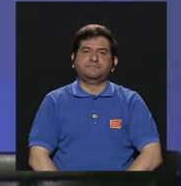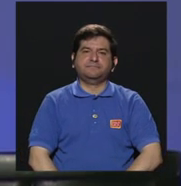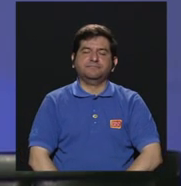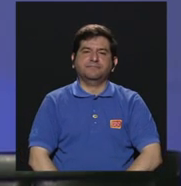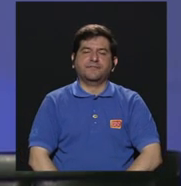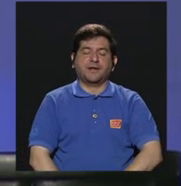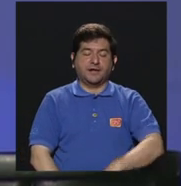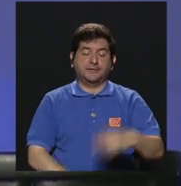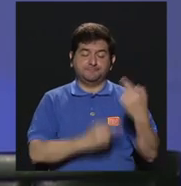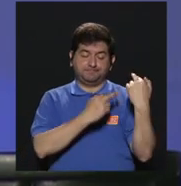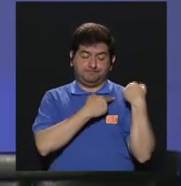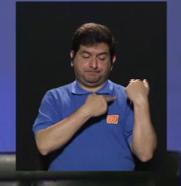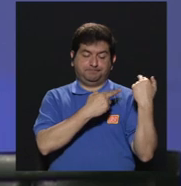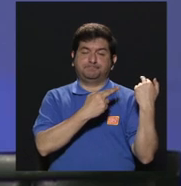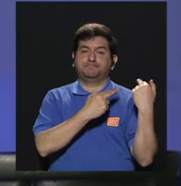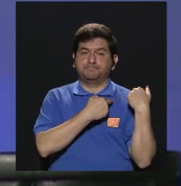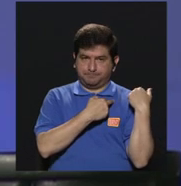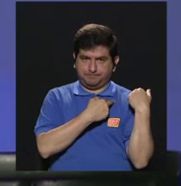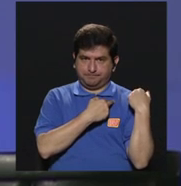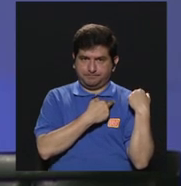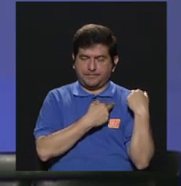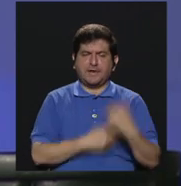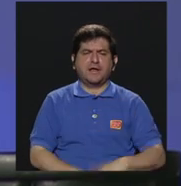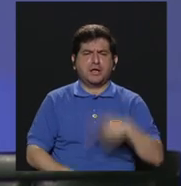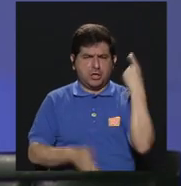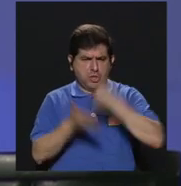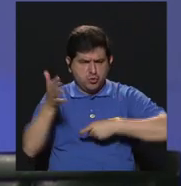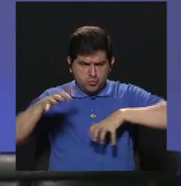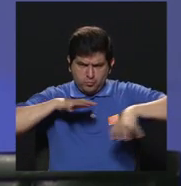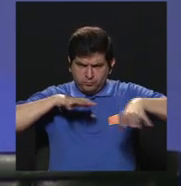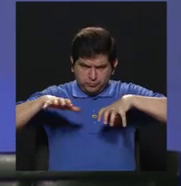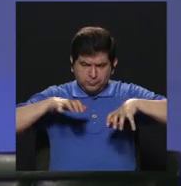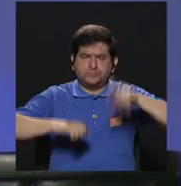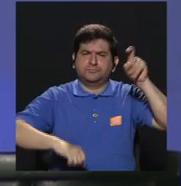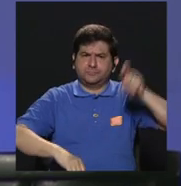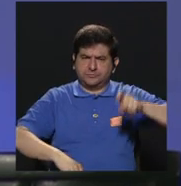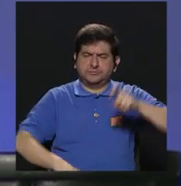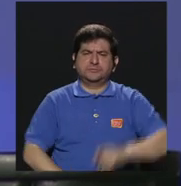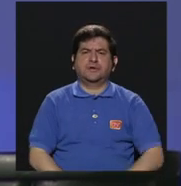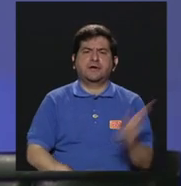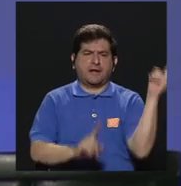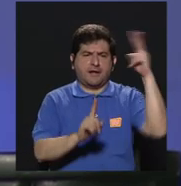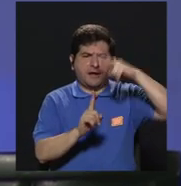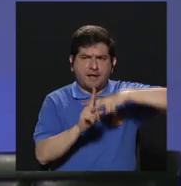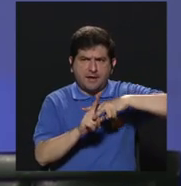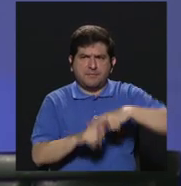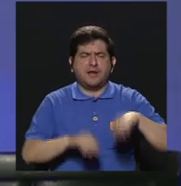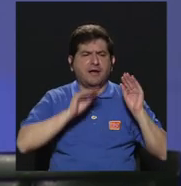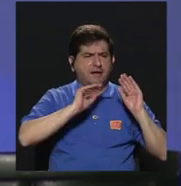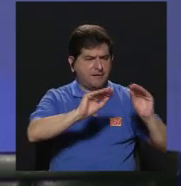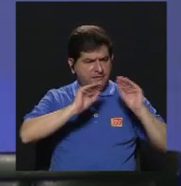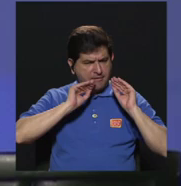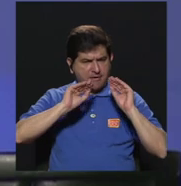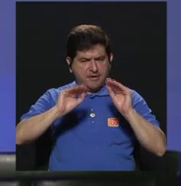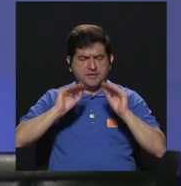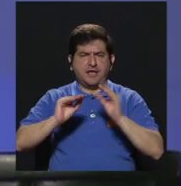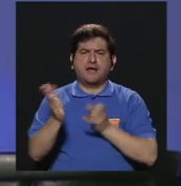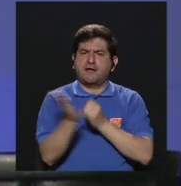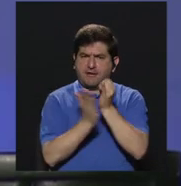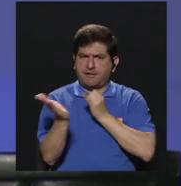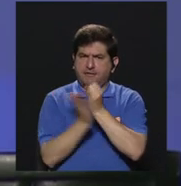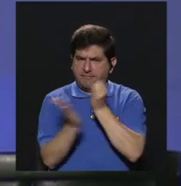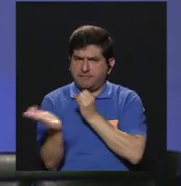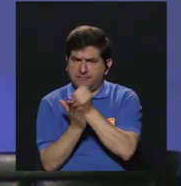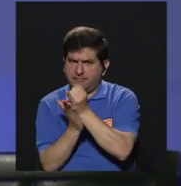la responsabilidad y rigurosidad en el ejercicio de la docencia y la